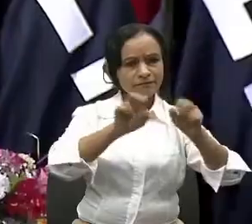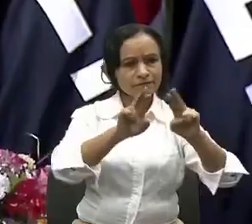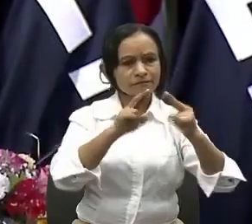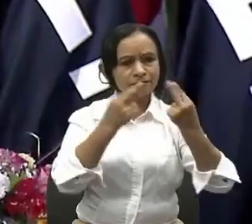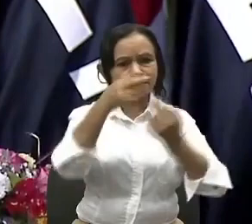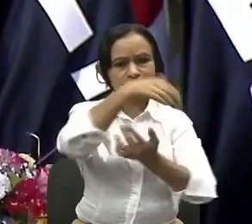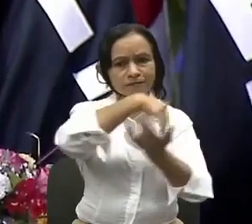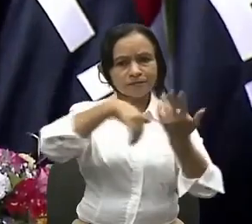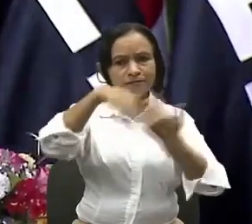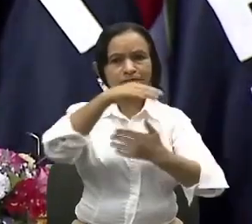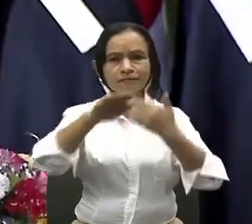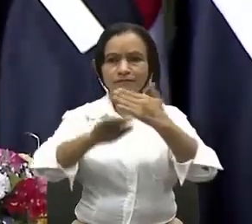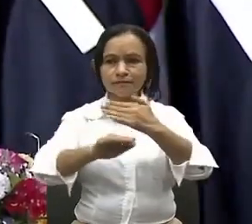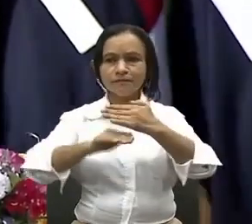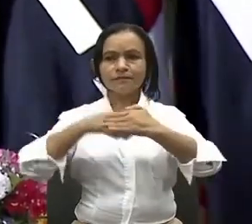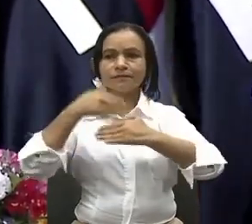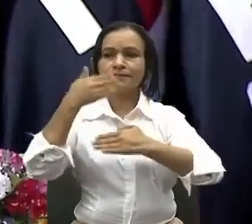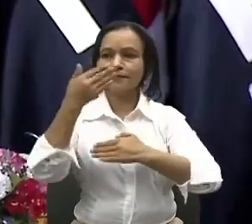Y luego,